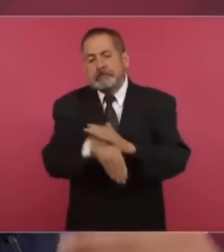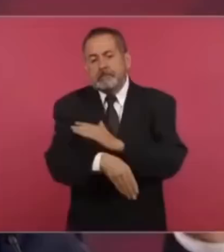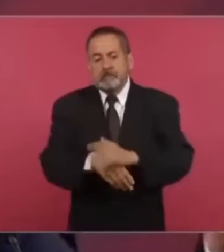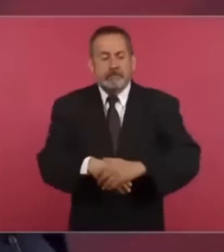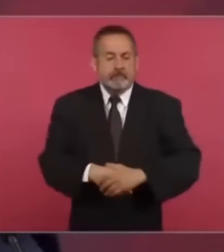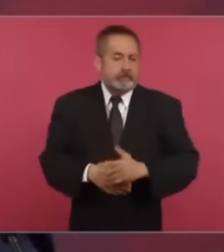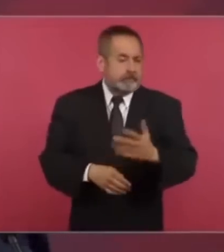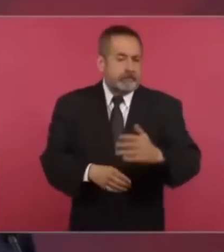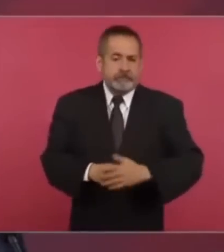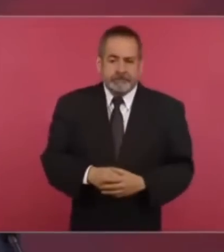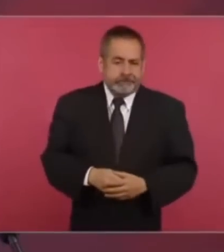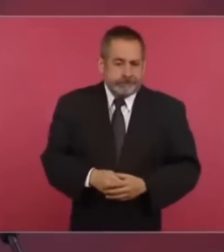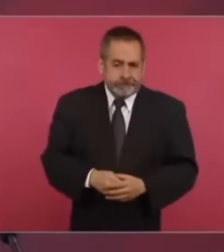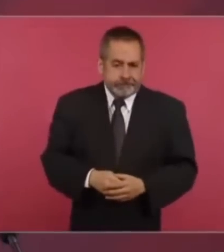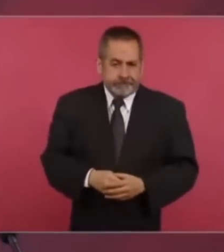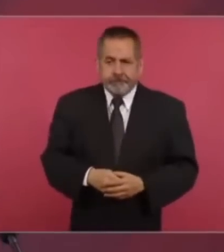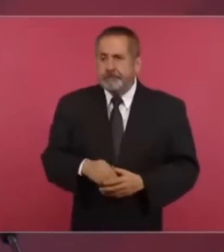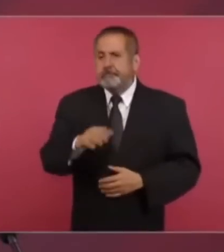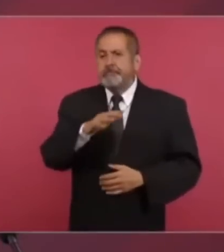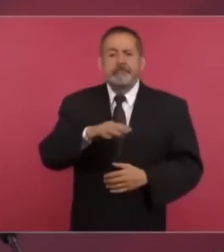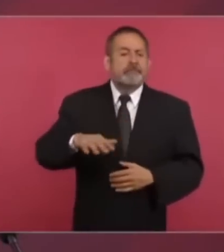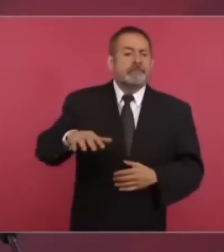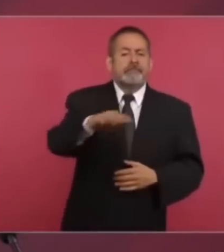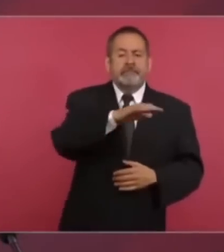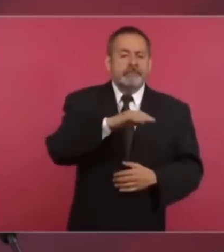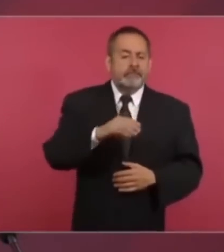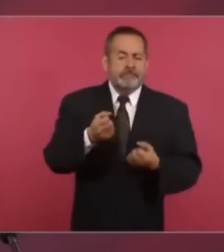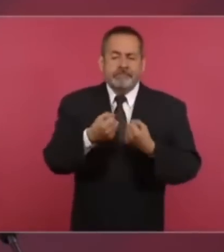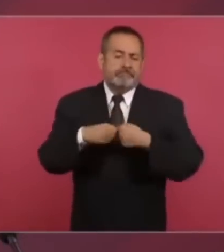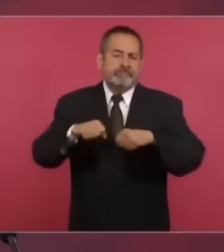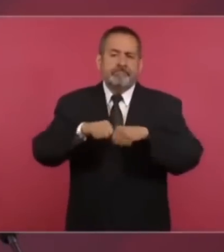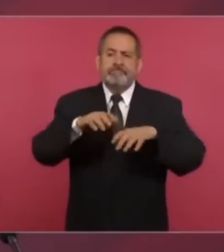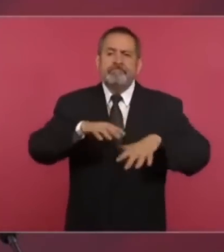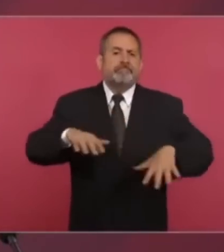¿Por qué padece tanto la sociedad